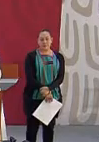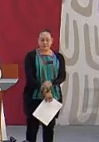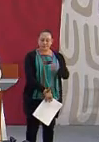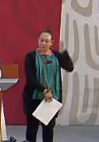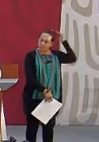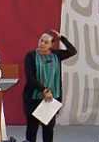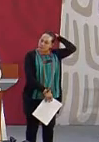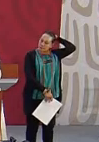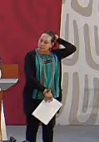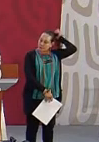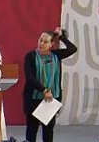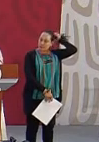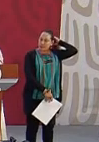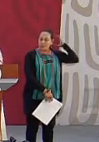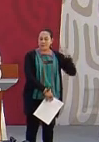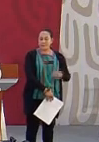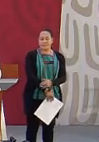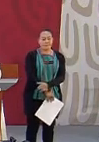950.